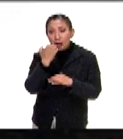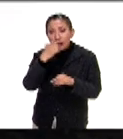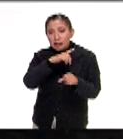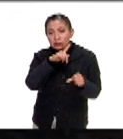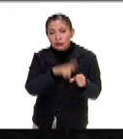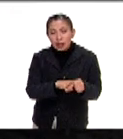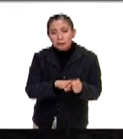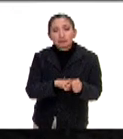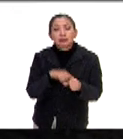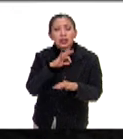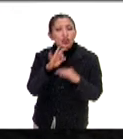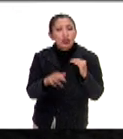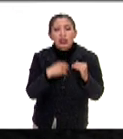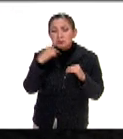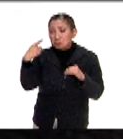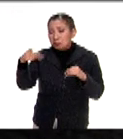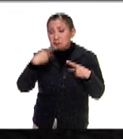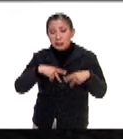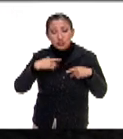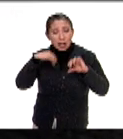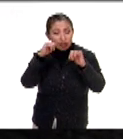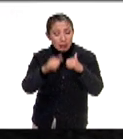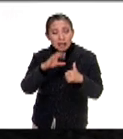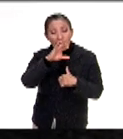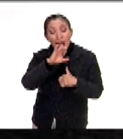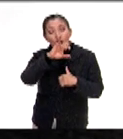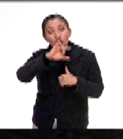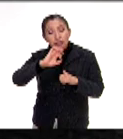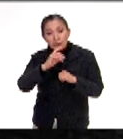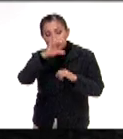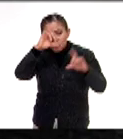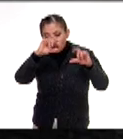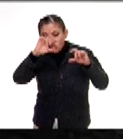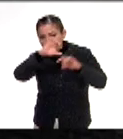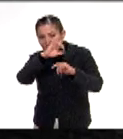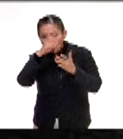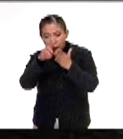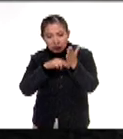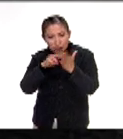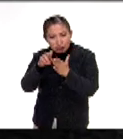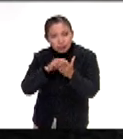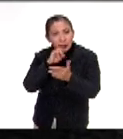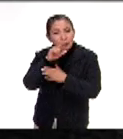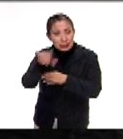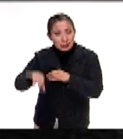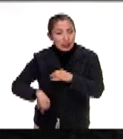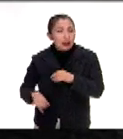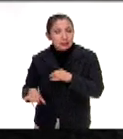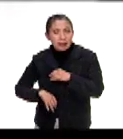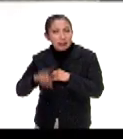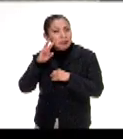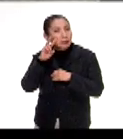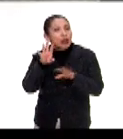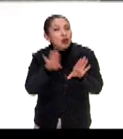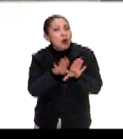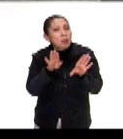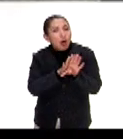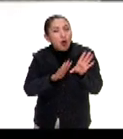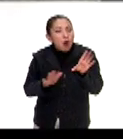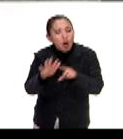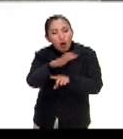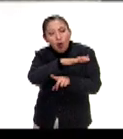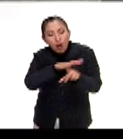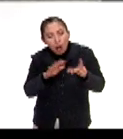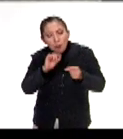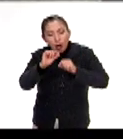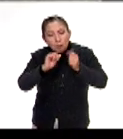Nacional, y todos estos artistas le hicieron a Carlos Chávez retratos. Entonces, también es interesante ver cómo alrededor de él se